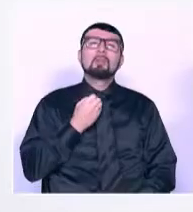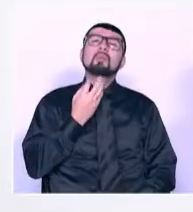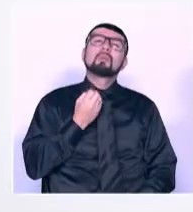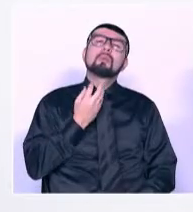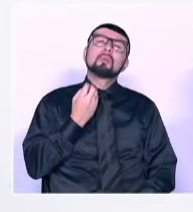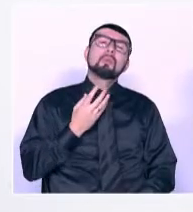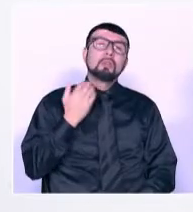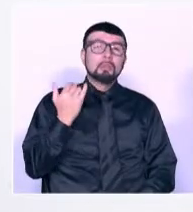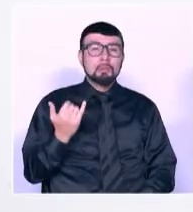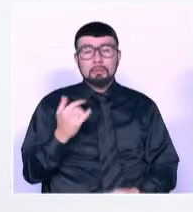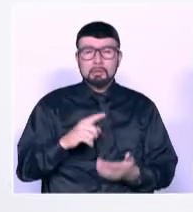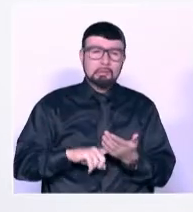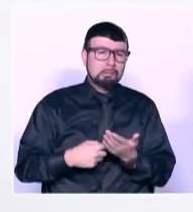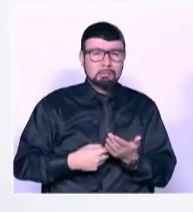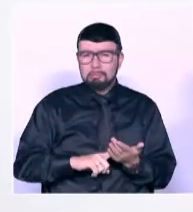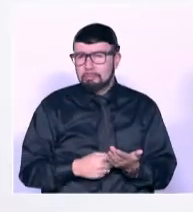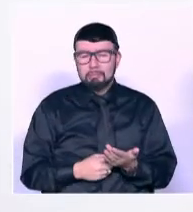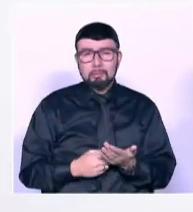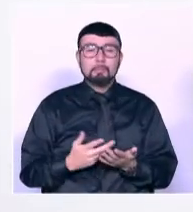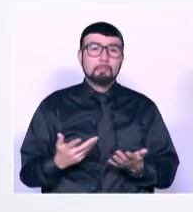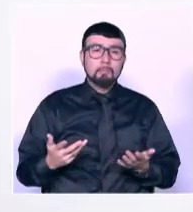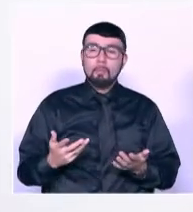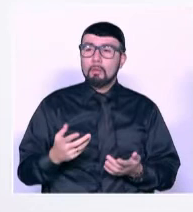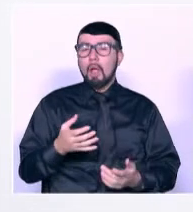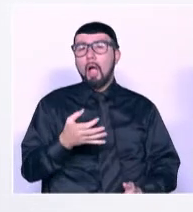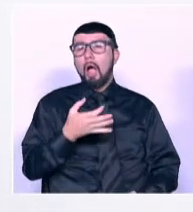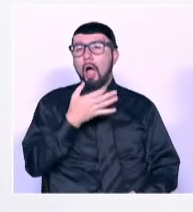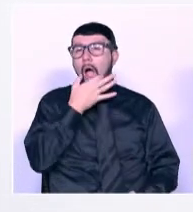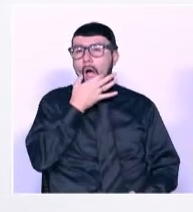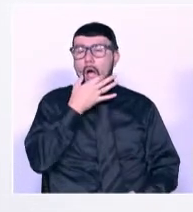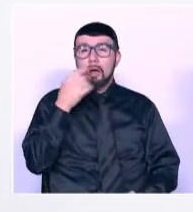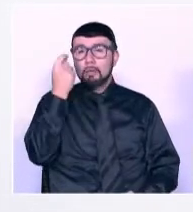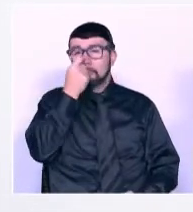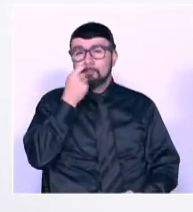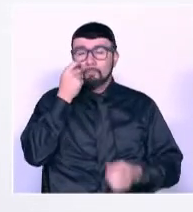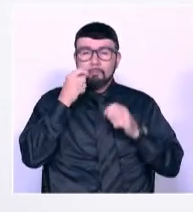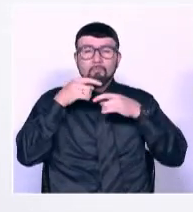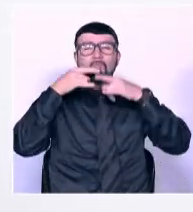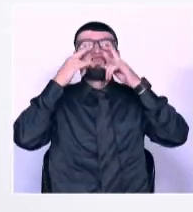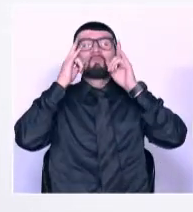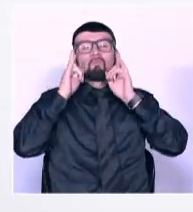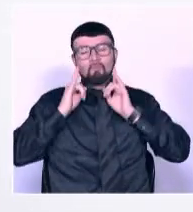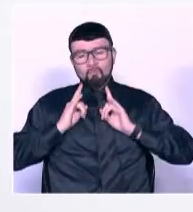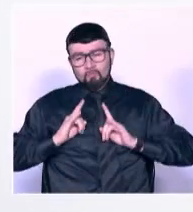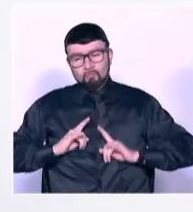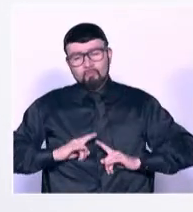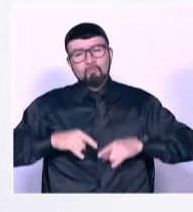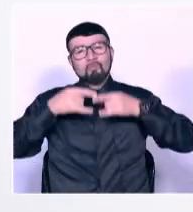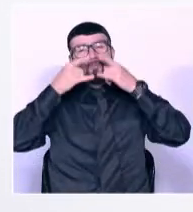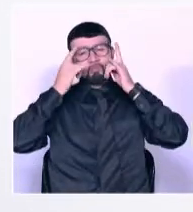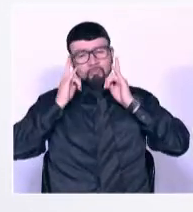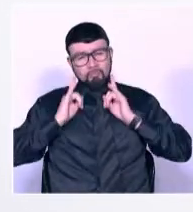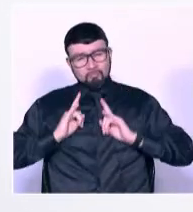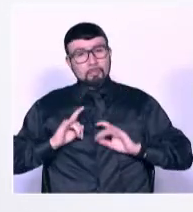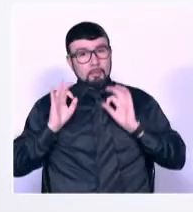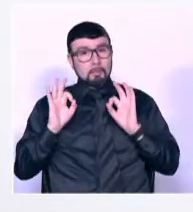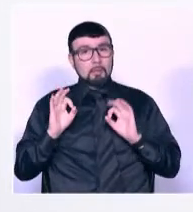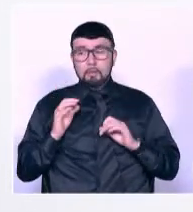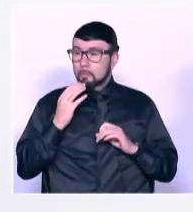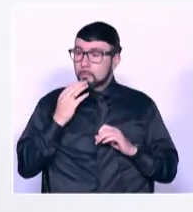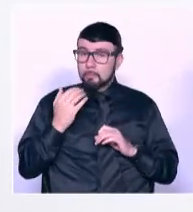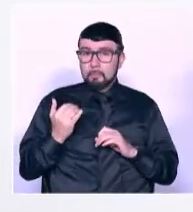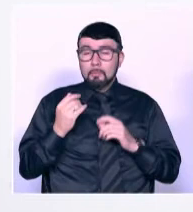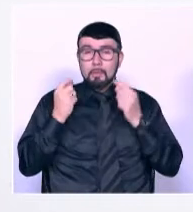sueño. Debemos permanecer con los espacios para lo que son, digamos, los